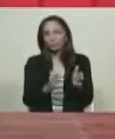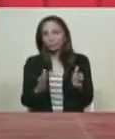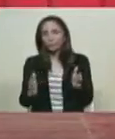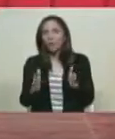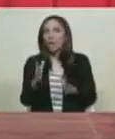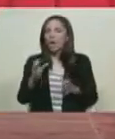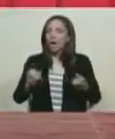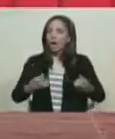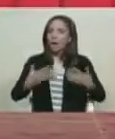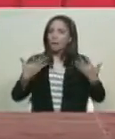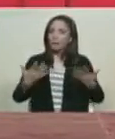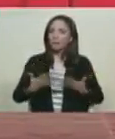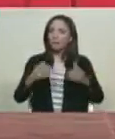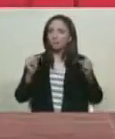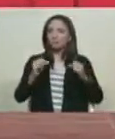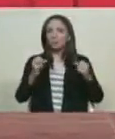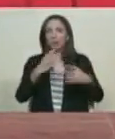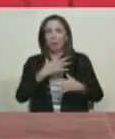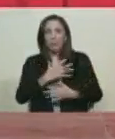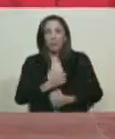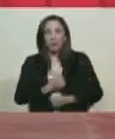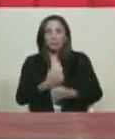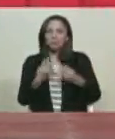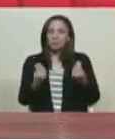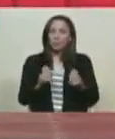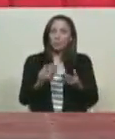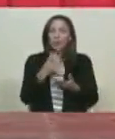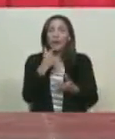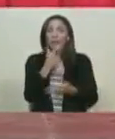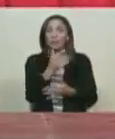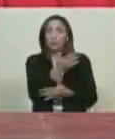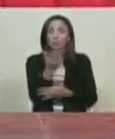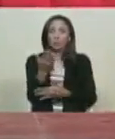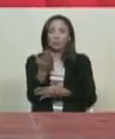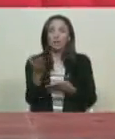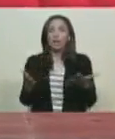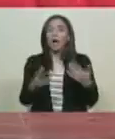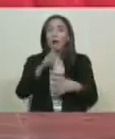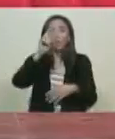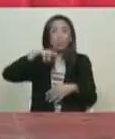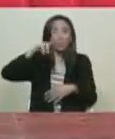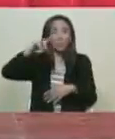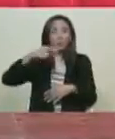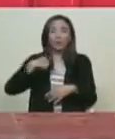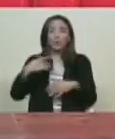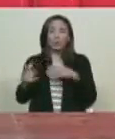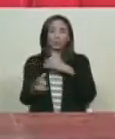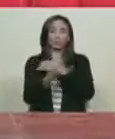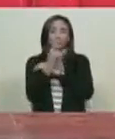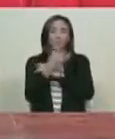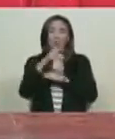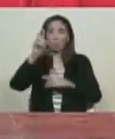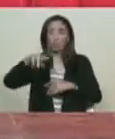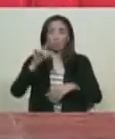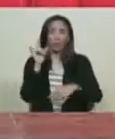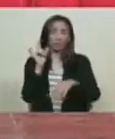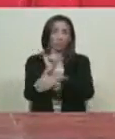mi esperanza y a decirle: nunca los voy a traicionar, nunca me voy a